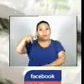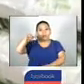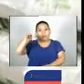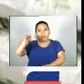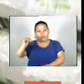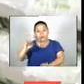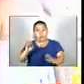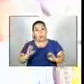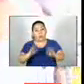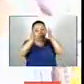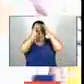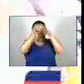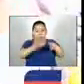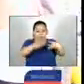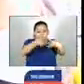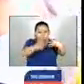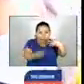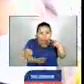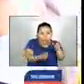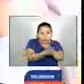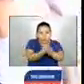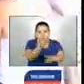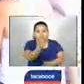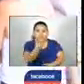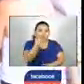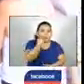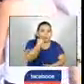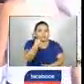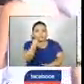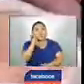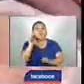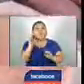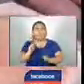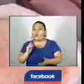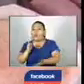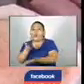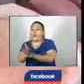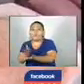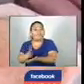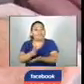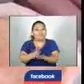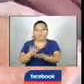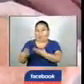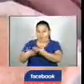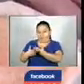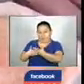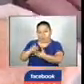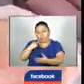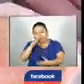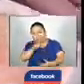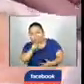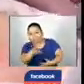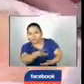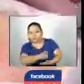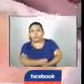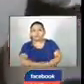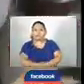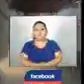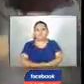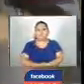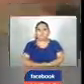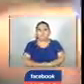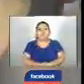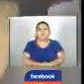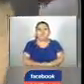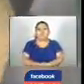incorporar disposiciones como el delegado oculto y realizar allanamientos cuando se tengan indicios de acaparamiento.